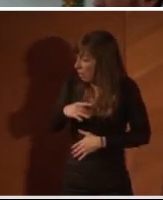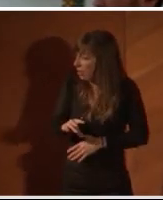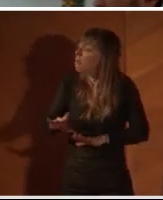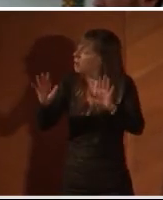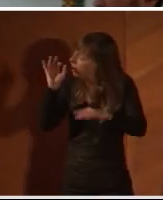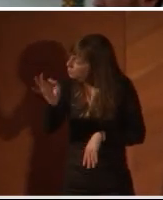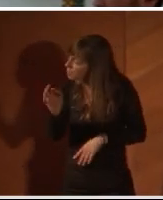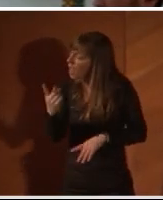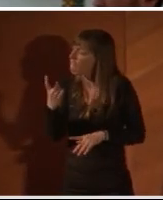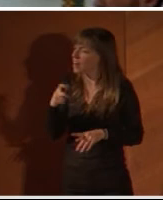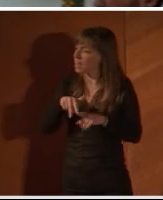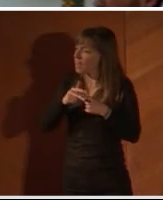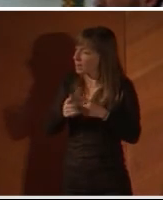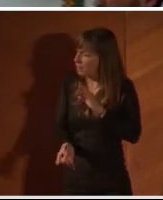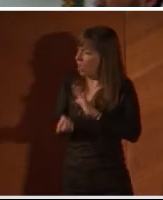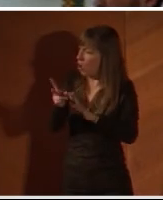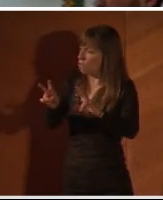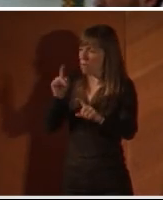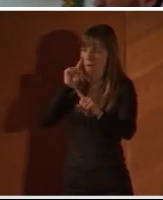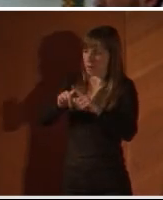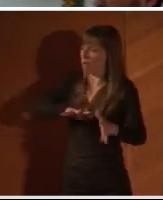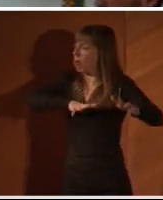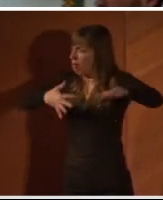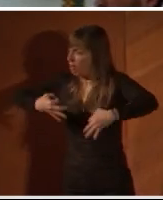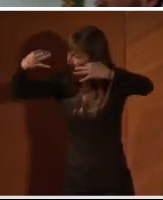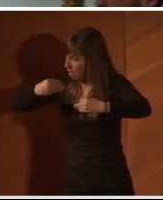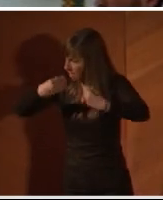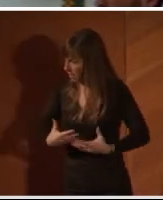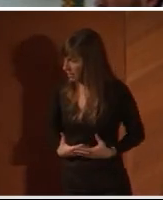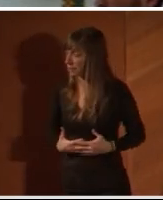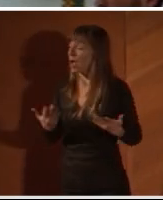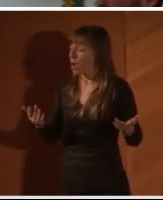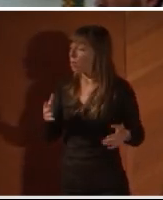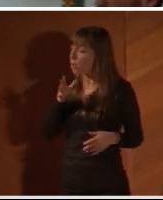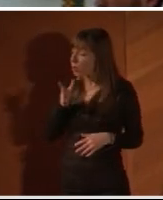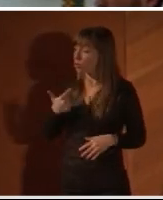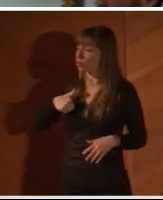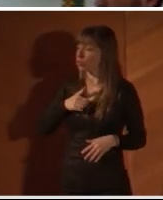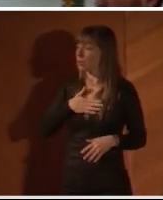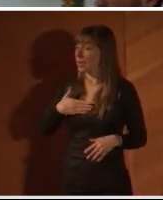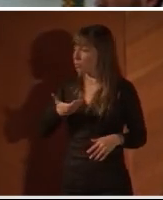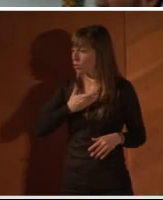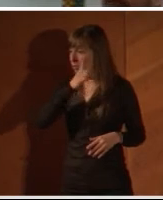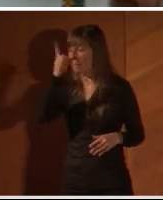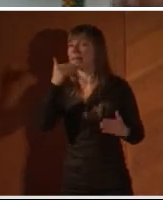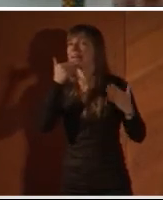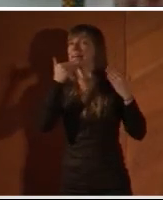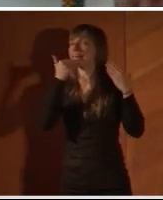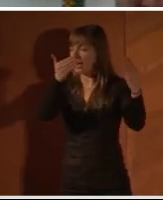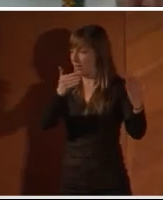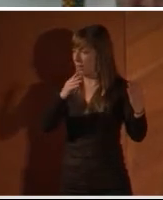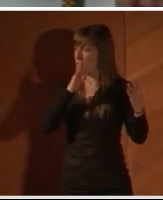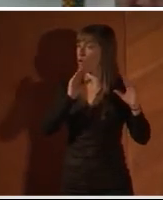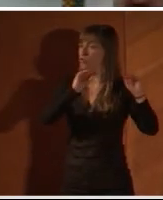necesarias herramientas como esta para poder ponerla en práctica. Por eso queremos agradecer al Ayuntamiento de Madrid que se haya